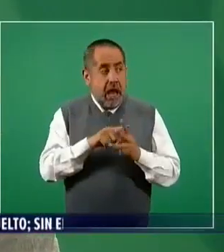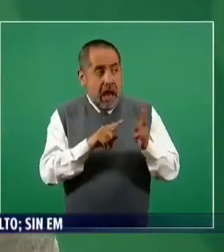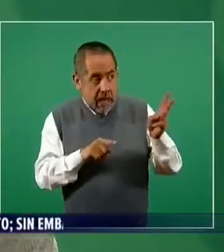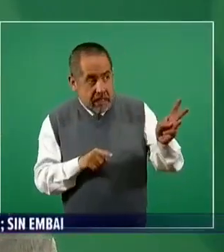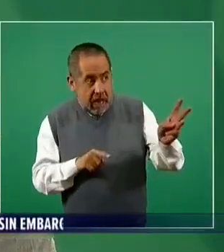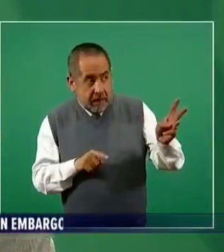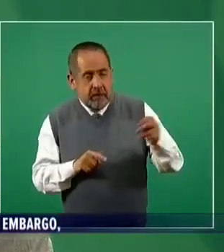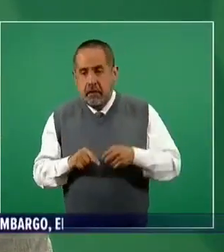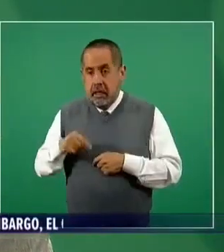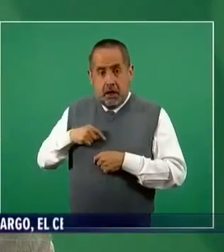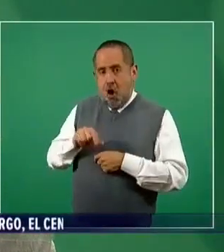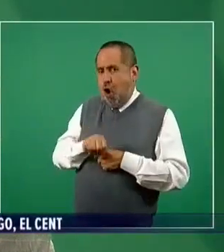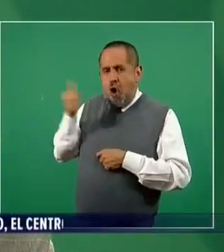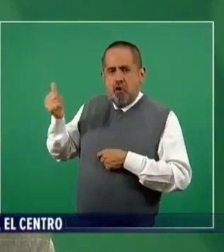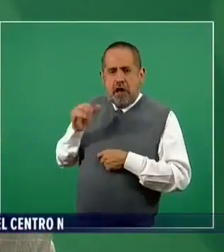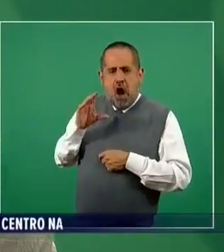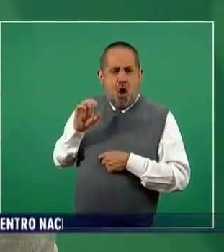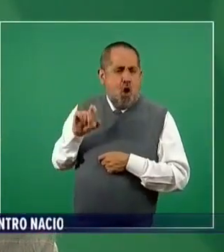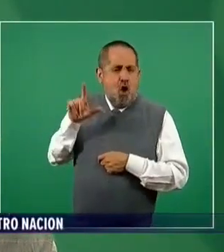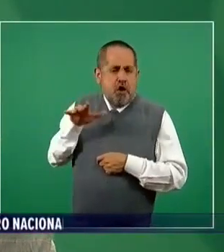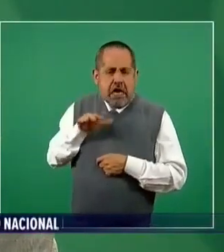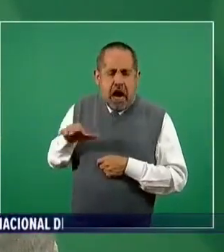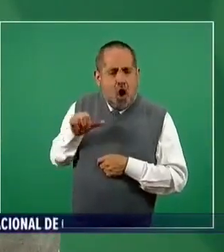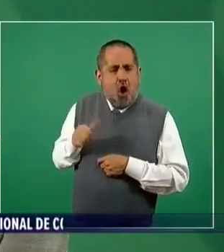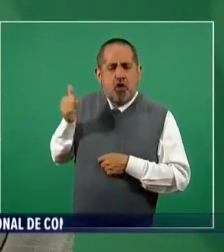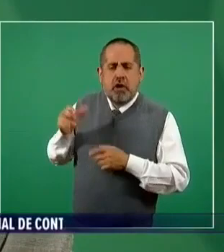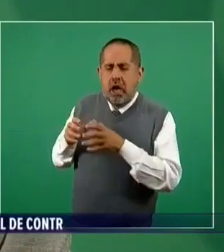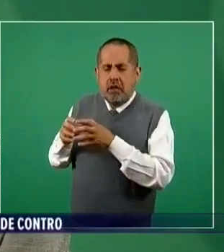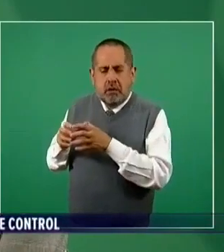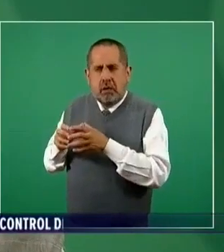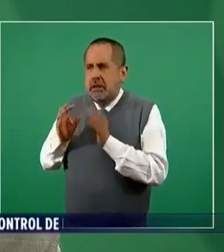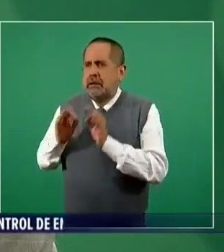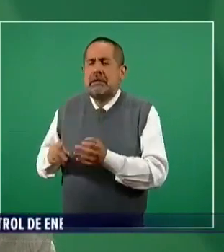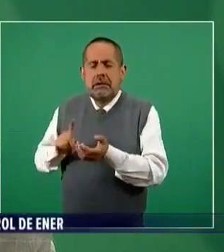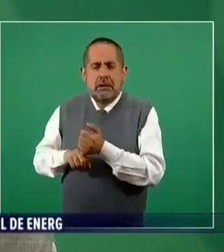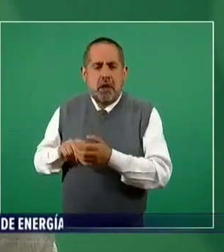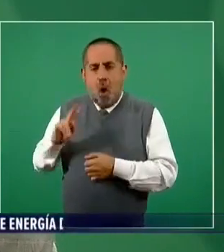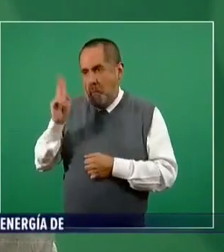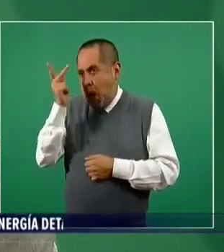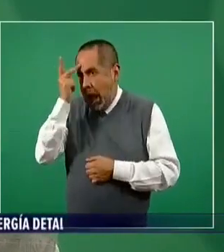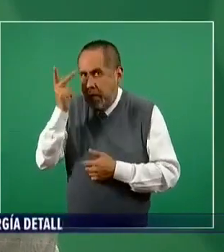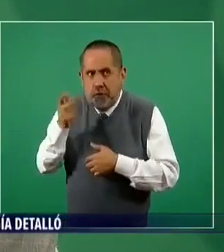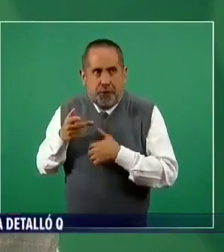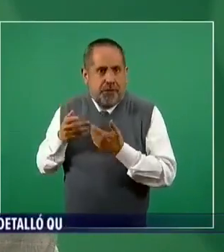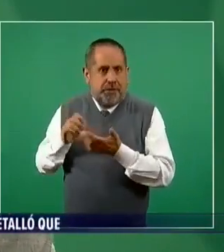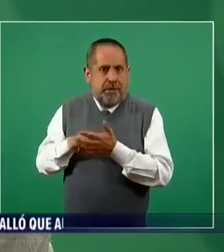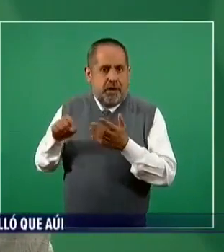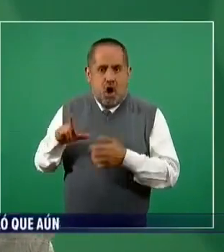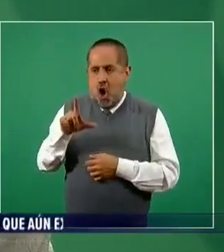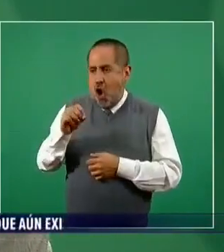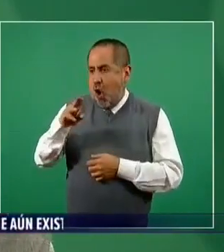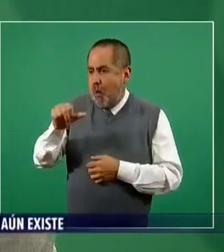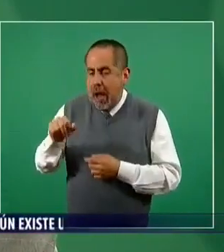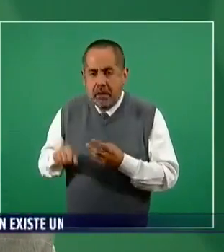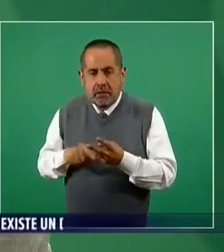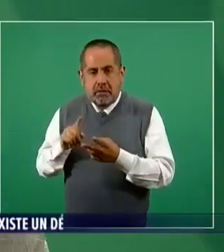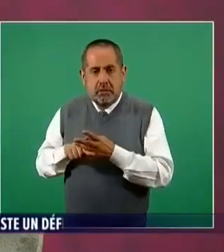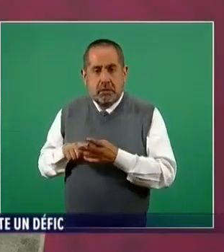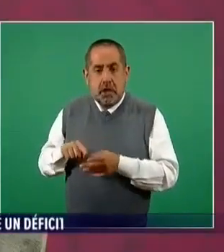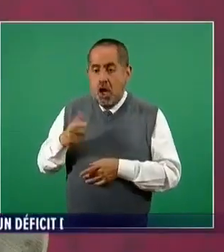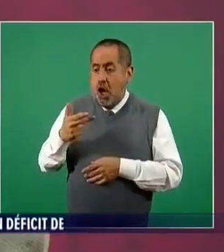personas de las otras colonias y demarcaciones territoriales en particular polanco por ejemplo las lomas también